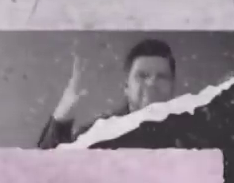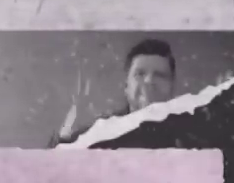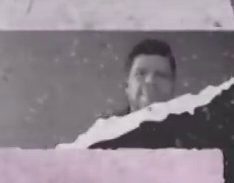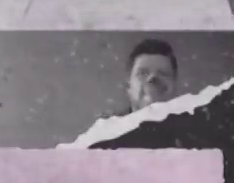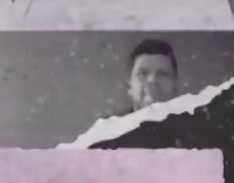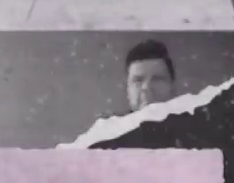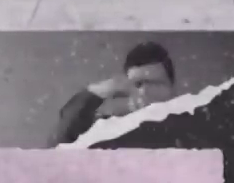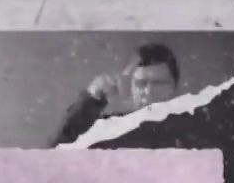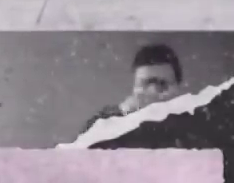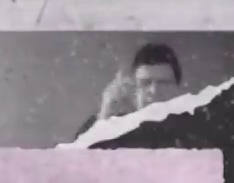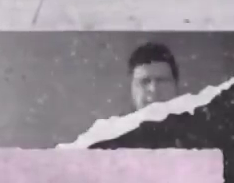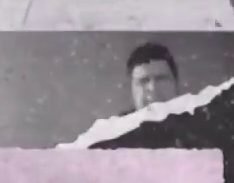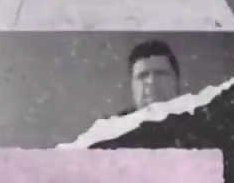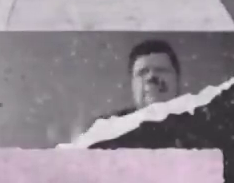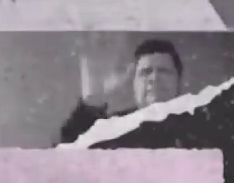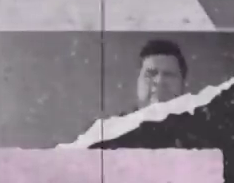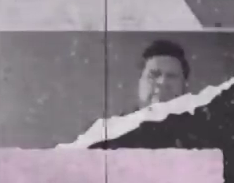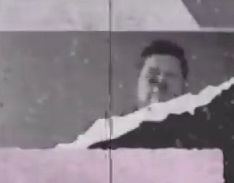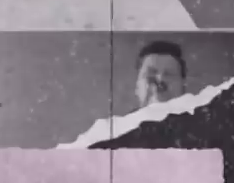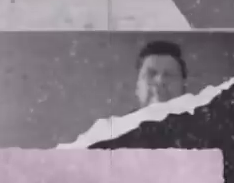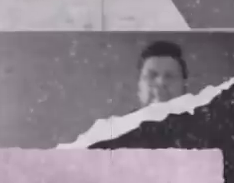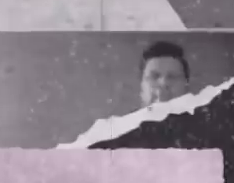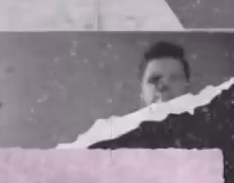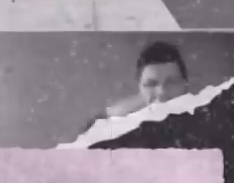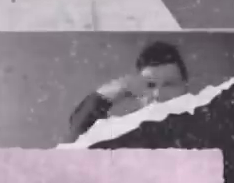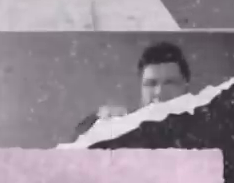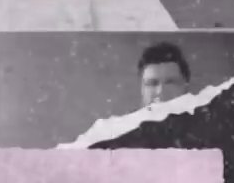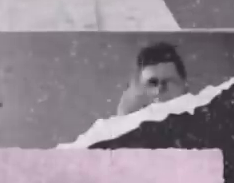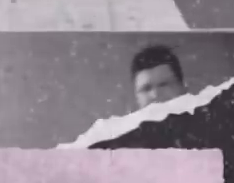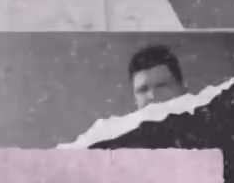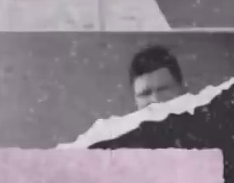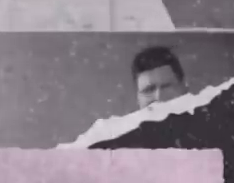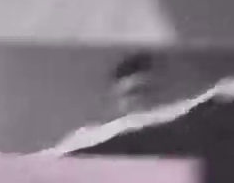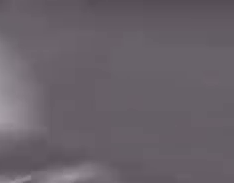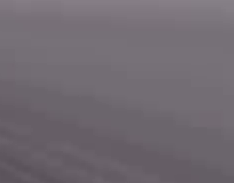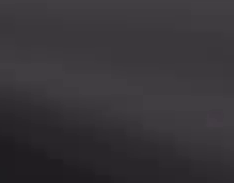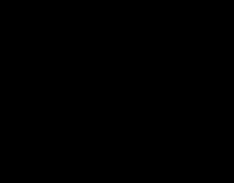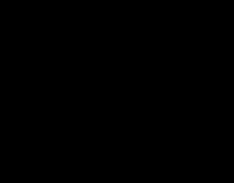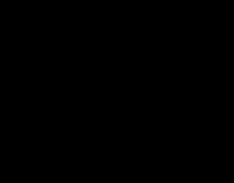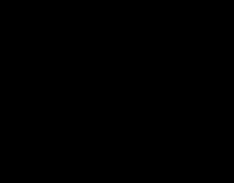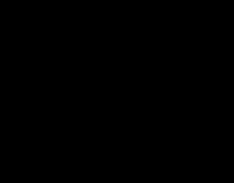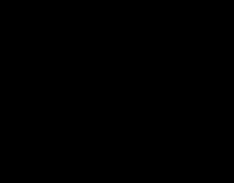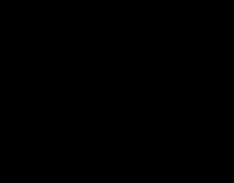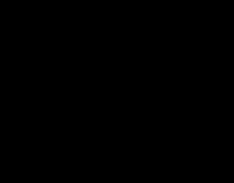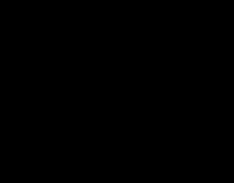¡Viva México! ¡Viva México! ¡Viva México! ¡Viva México!